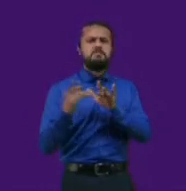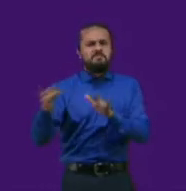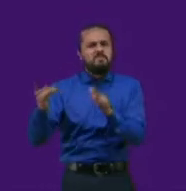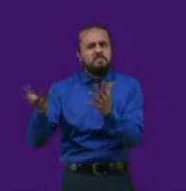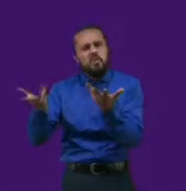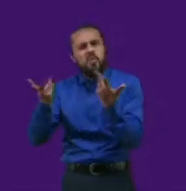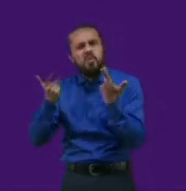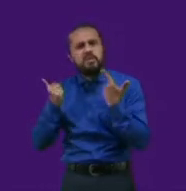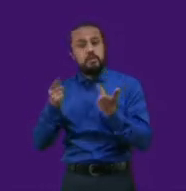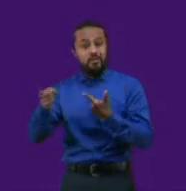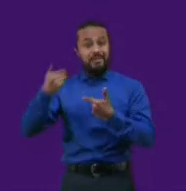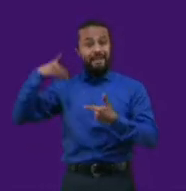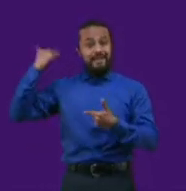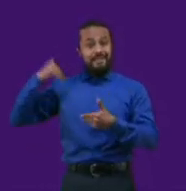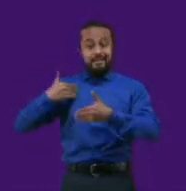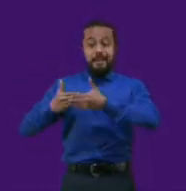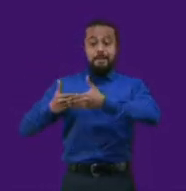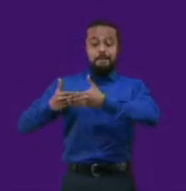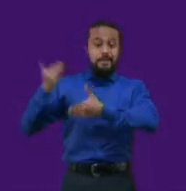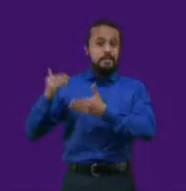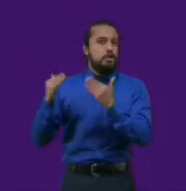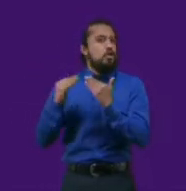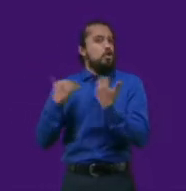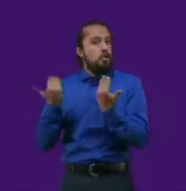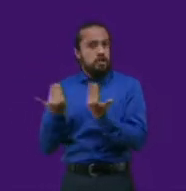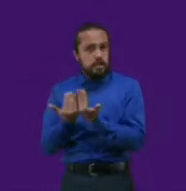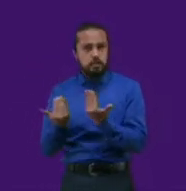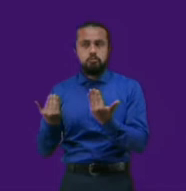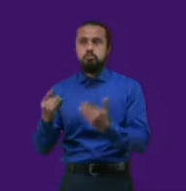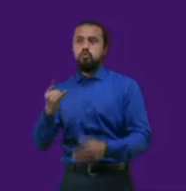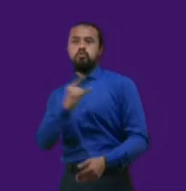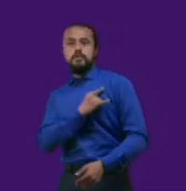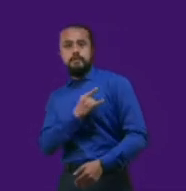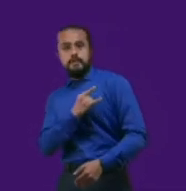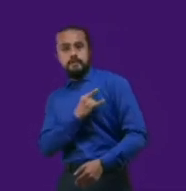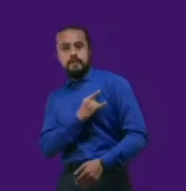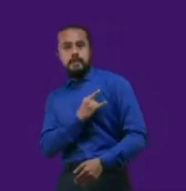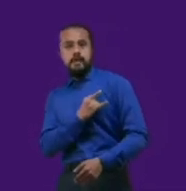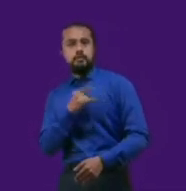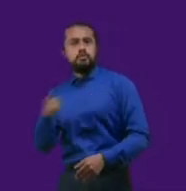cual saliste del colegio, de la universidad, y te picó